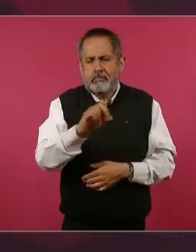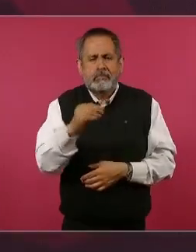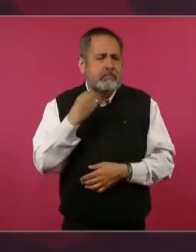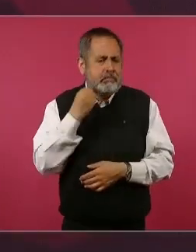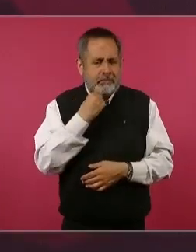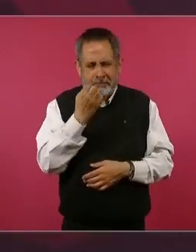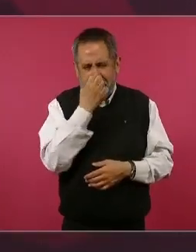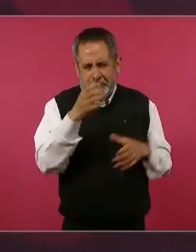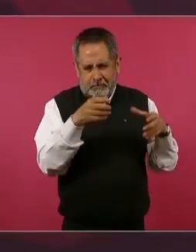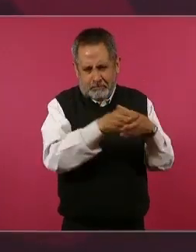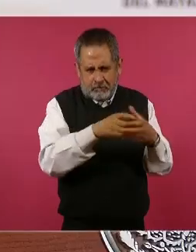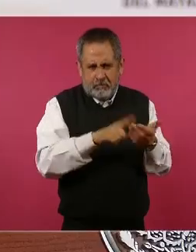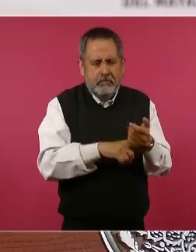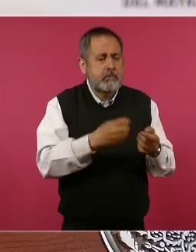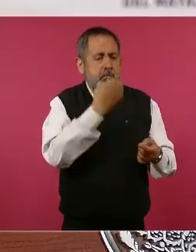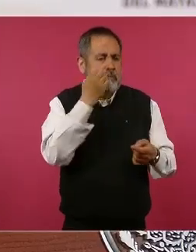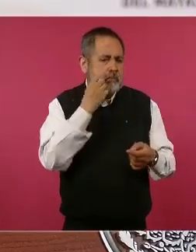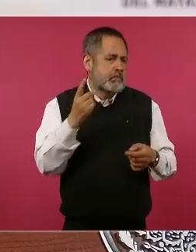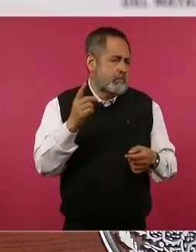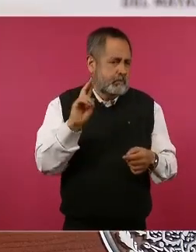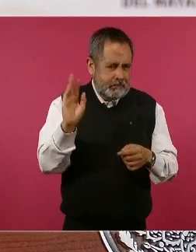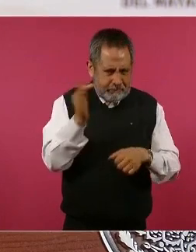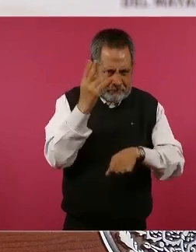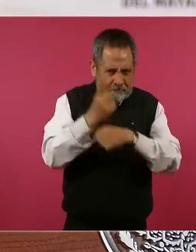puedan proponer las escuelas de derecho.